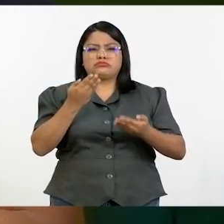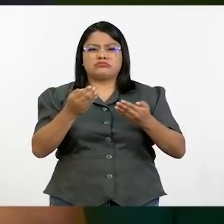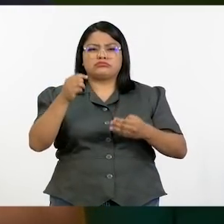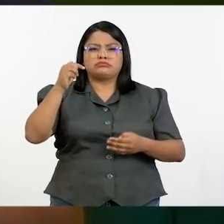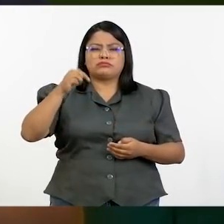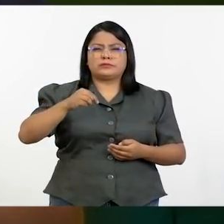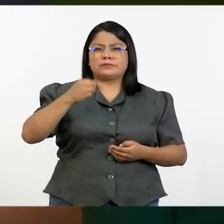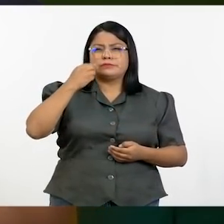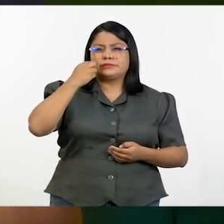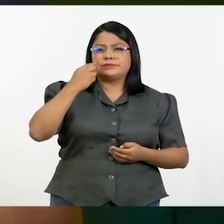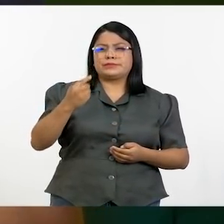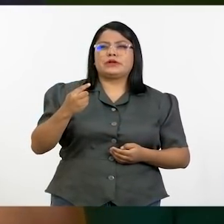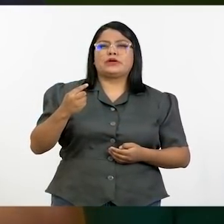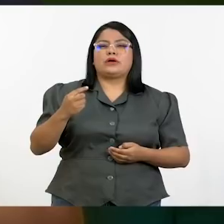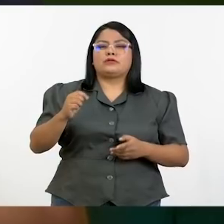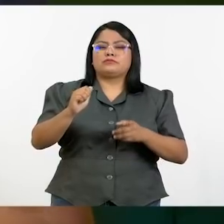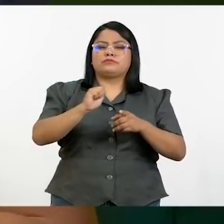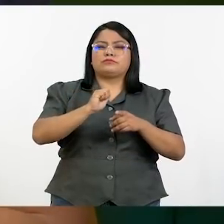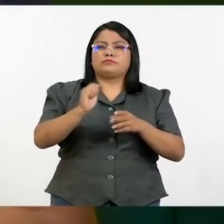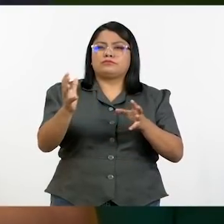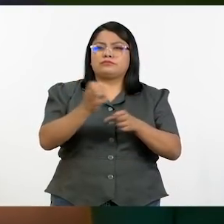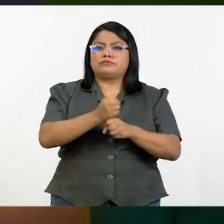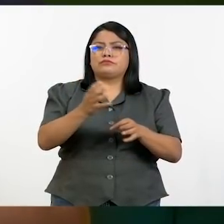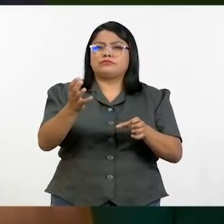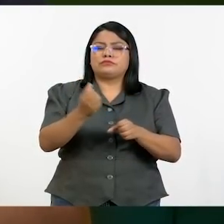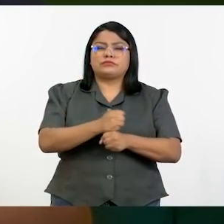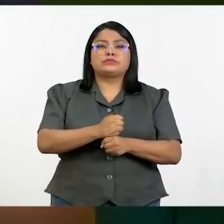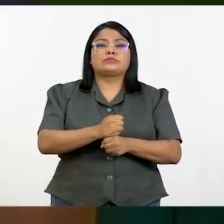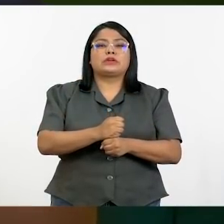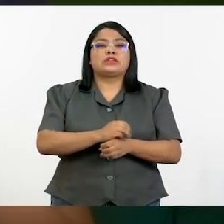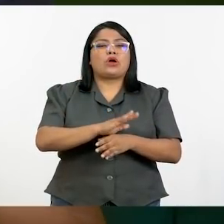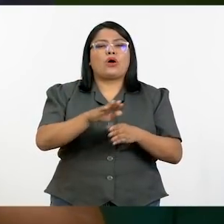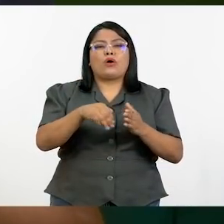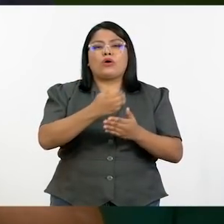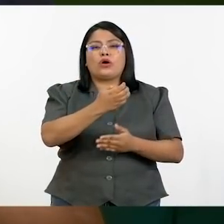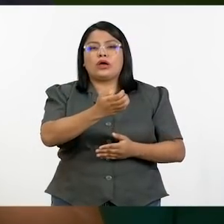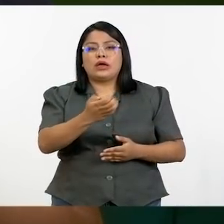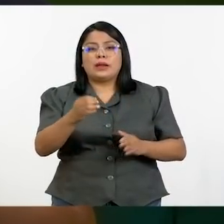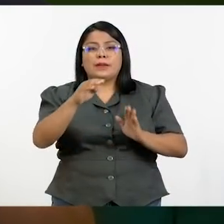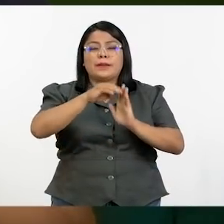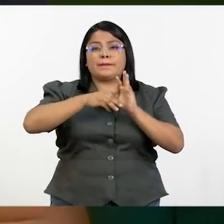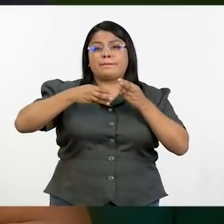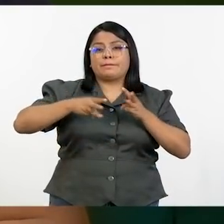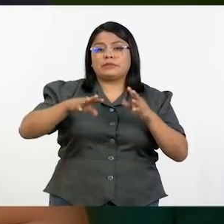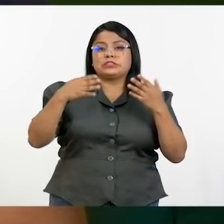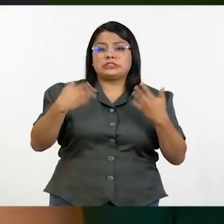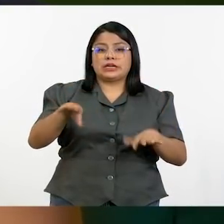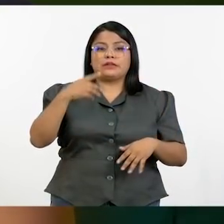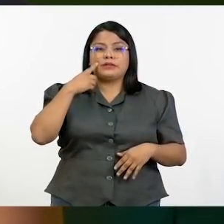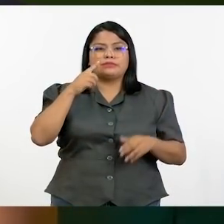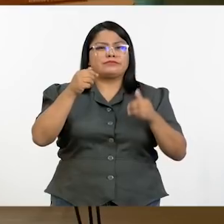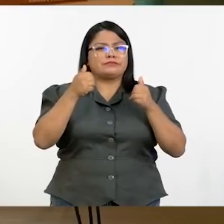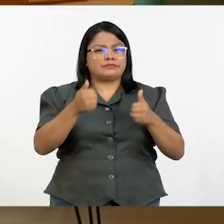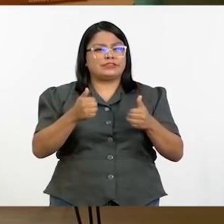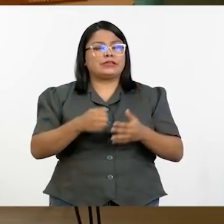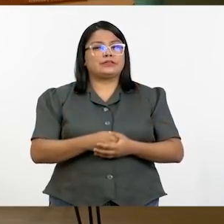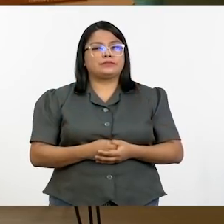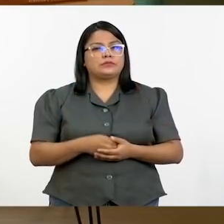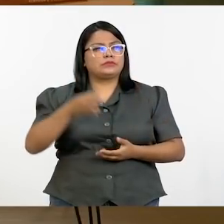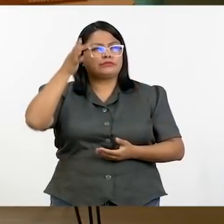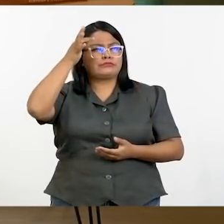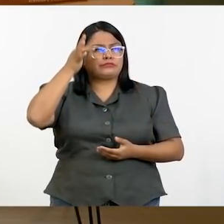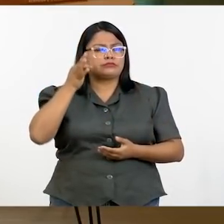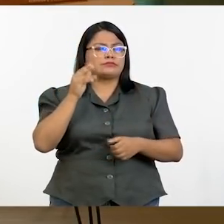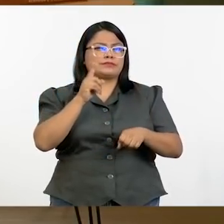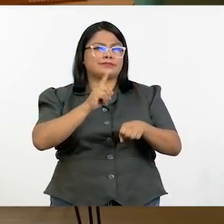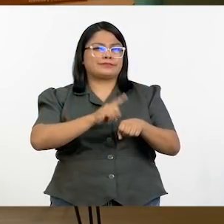parece, Paola, si ahora hacemos un repaso por todos los elementos de la guía metodológica que ya vimos? Me parece muy bien, Esmeralda.